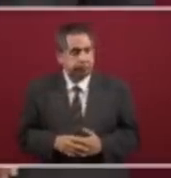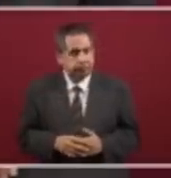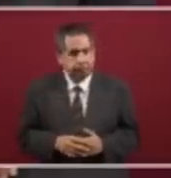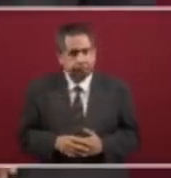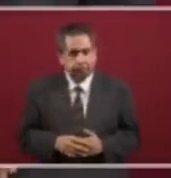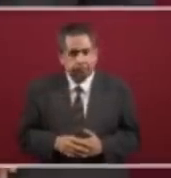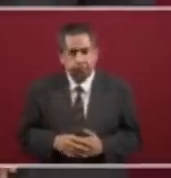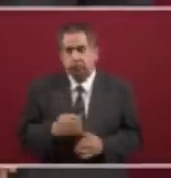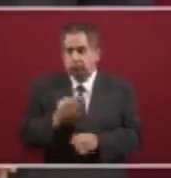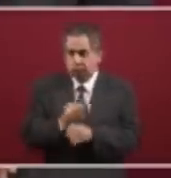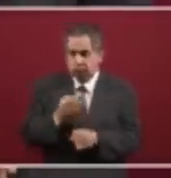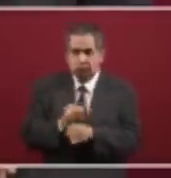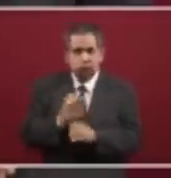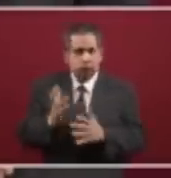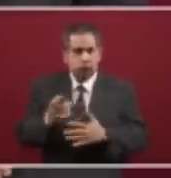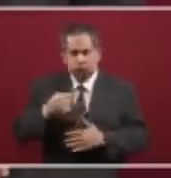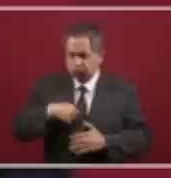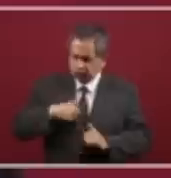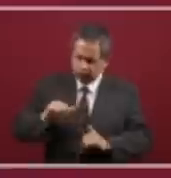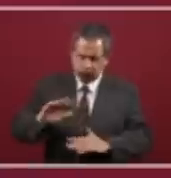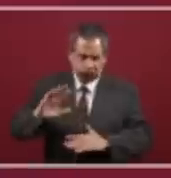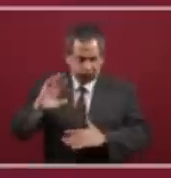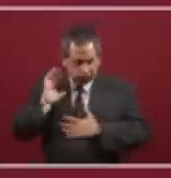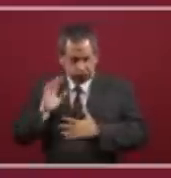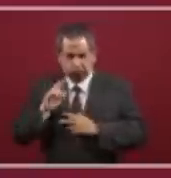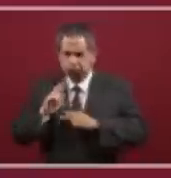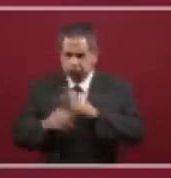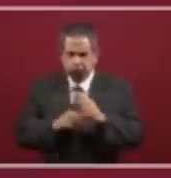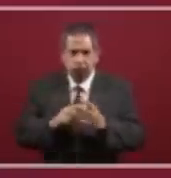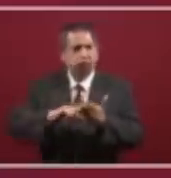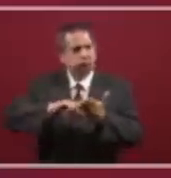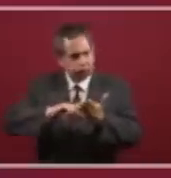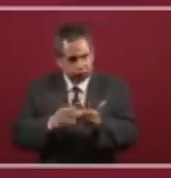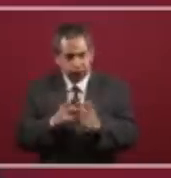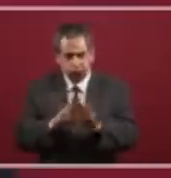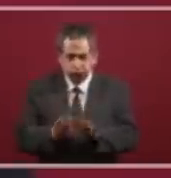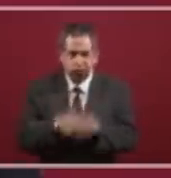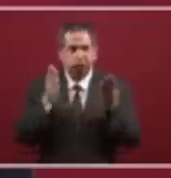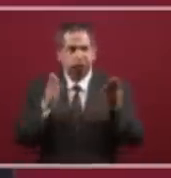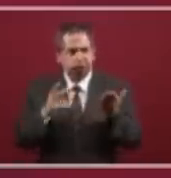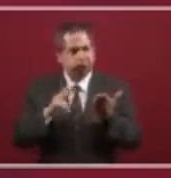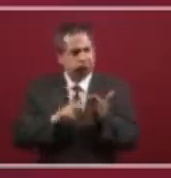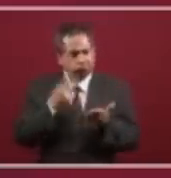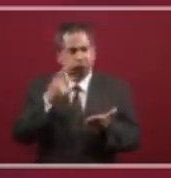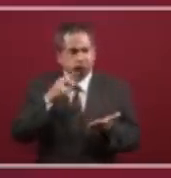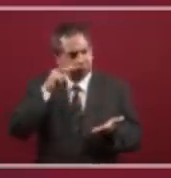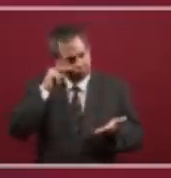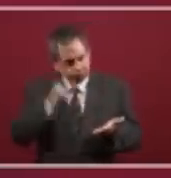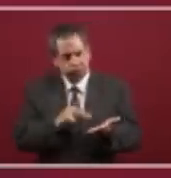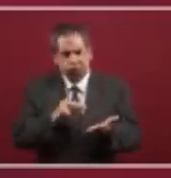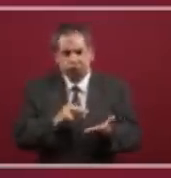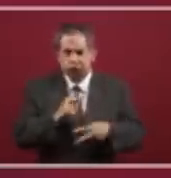estoy haciendo el compromiso de reabrir el caso